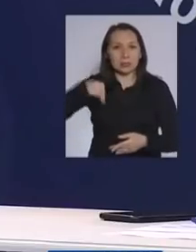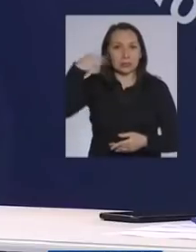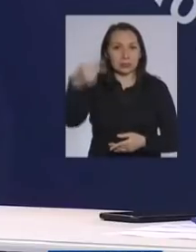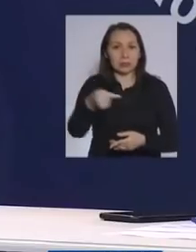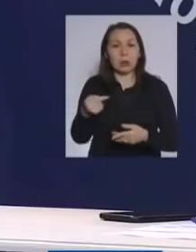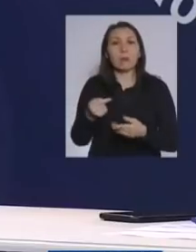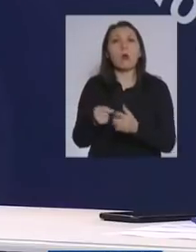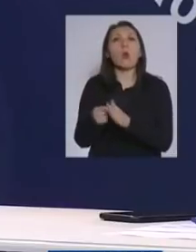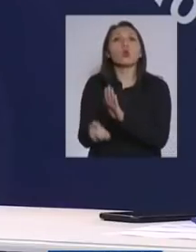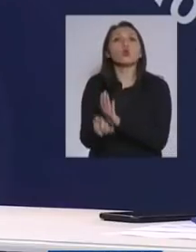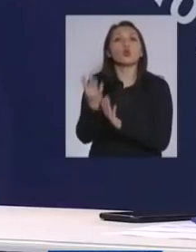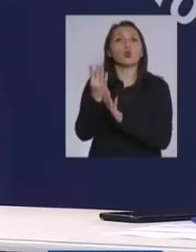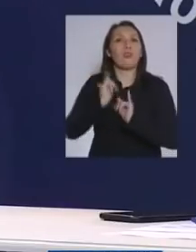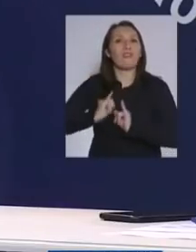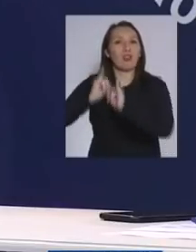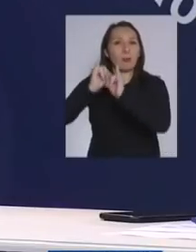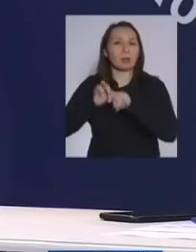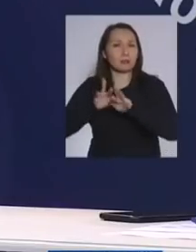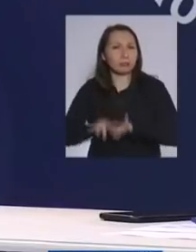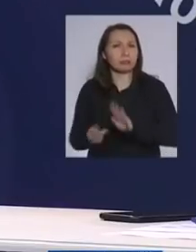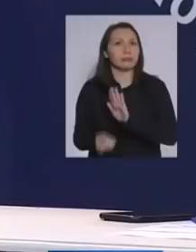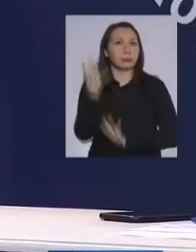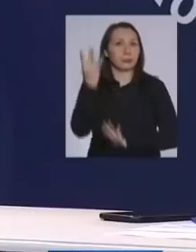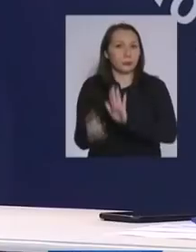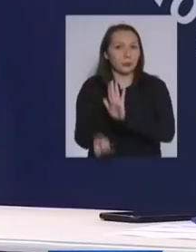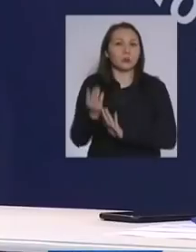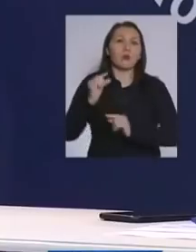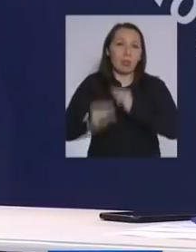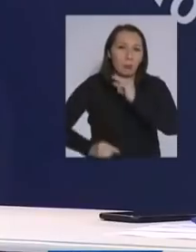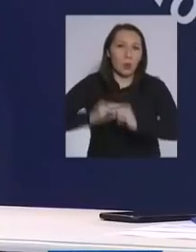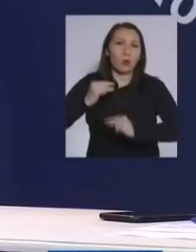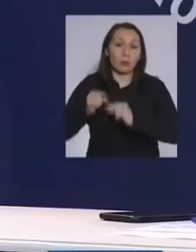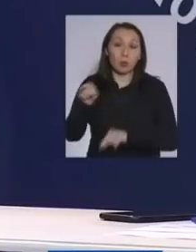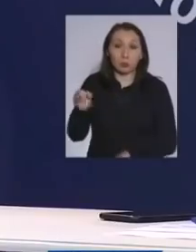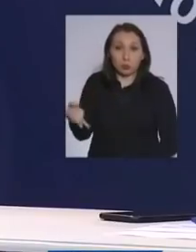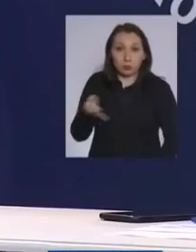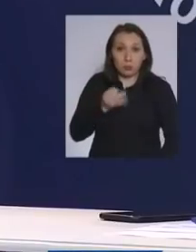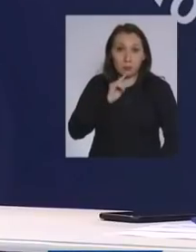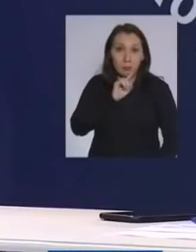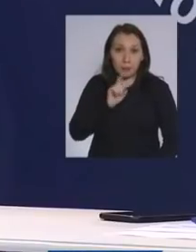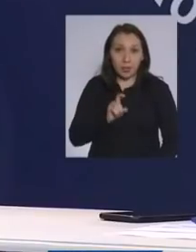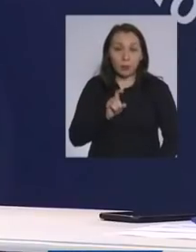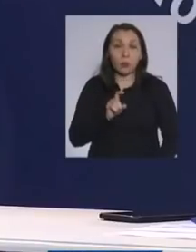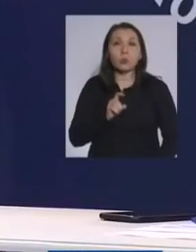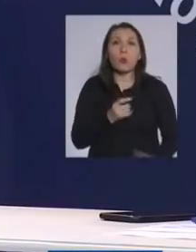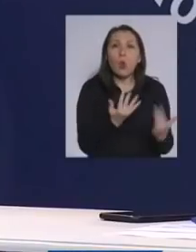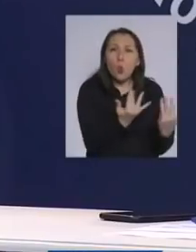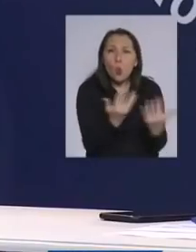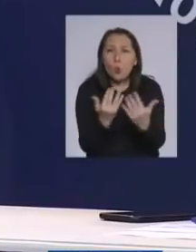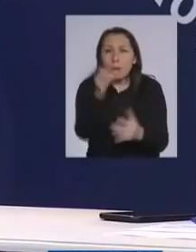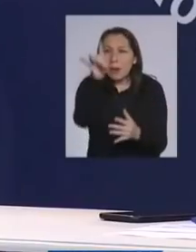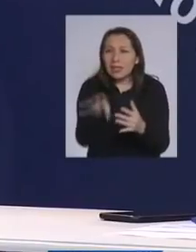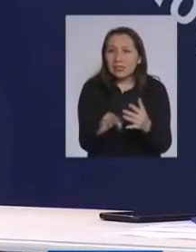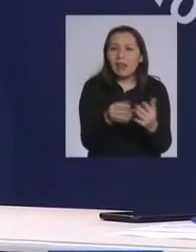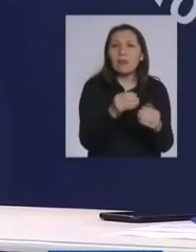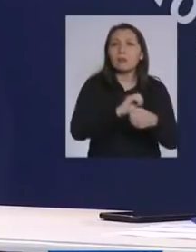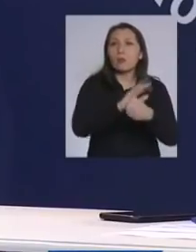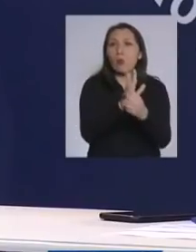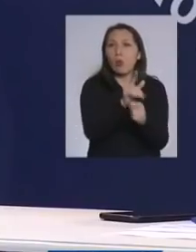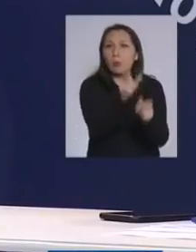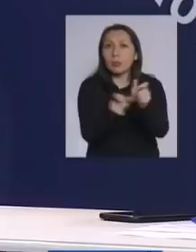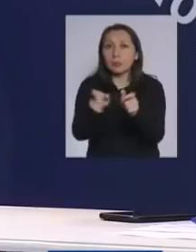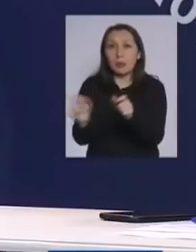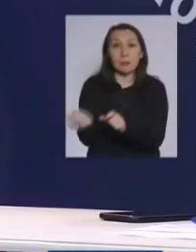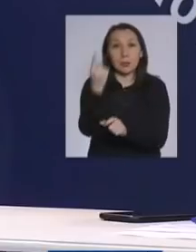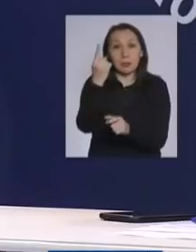ido cargando en forma paulatina la información. Con respecto a su pregunta en relación a la trazabilidad, es decir, al primer punto de